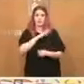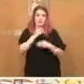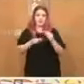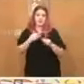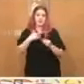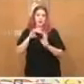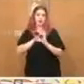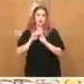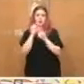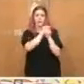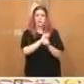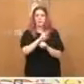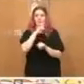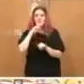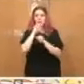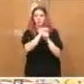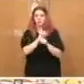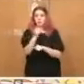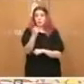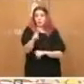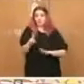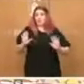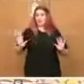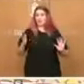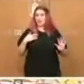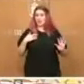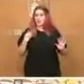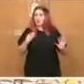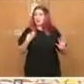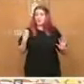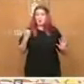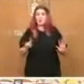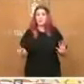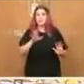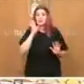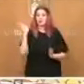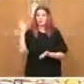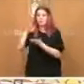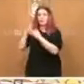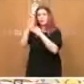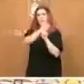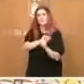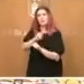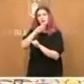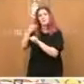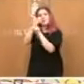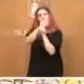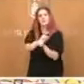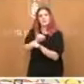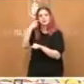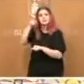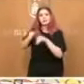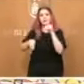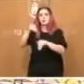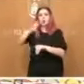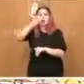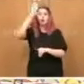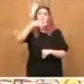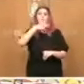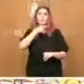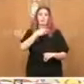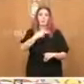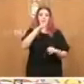defender la Constitución y los valores constitucionales. No lo necesitamos porque en su momento defendimos esos valores y los votamos. Otros igual no pueden decir